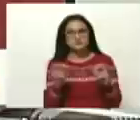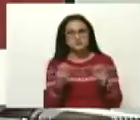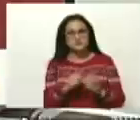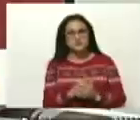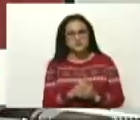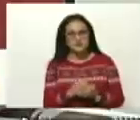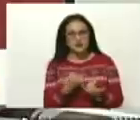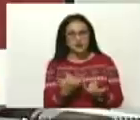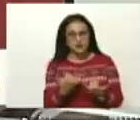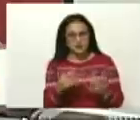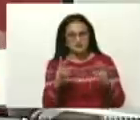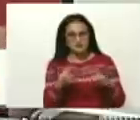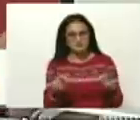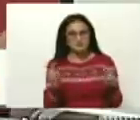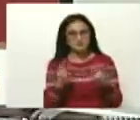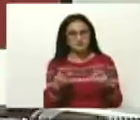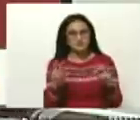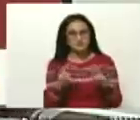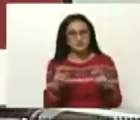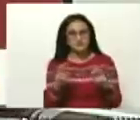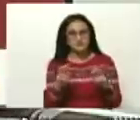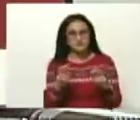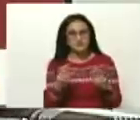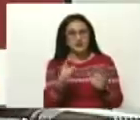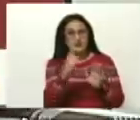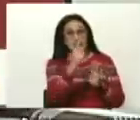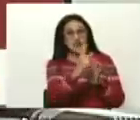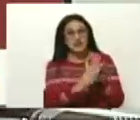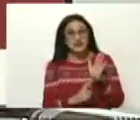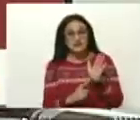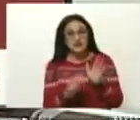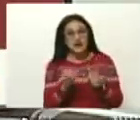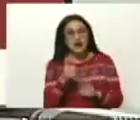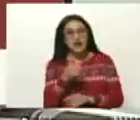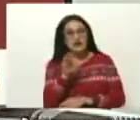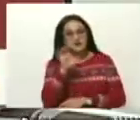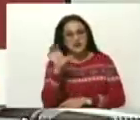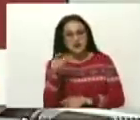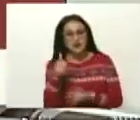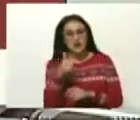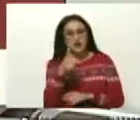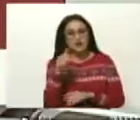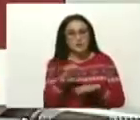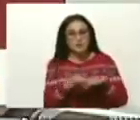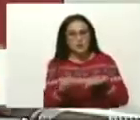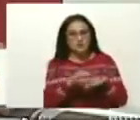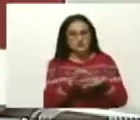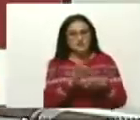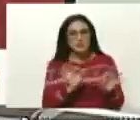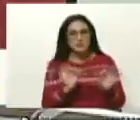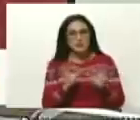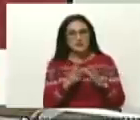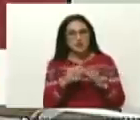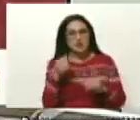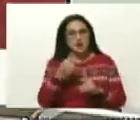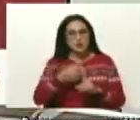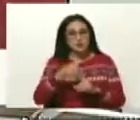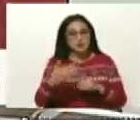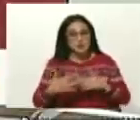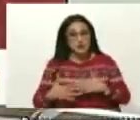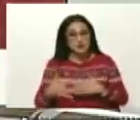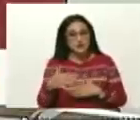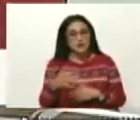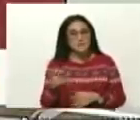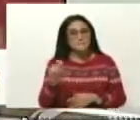o estamos revisando las listas por estado, por municipio, preparándonos nosotros para todas las batallas que vienen. El